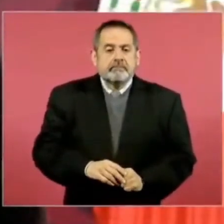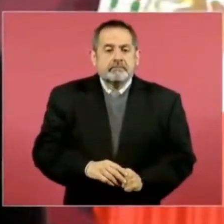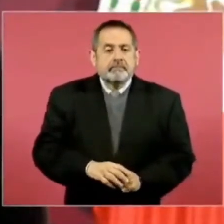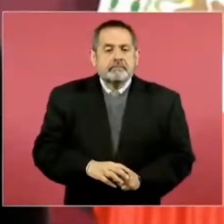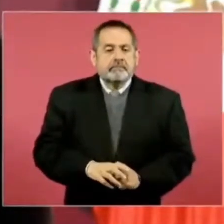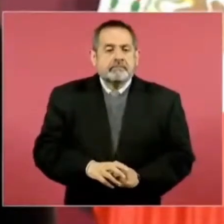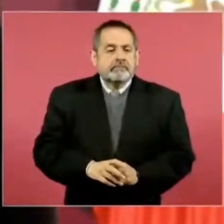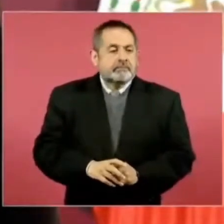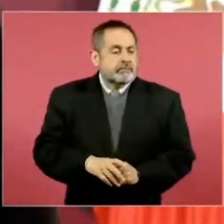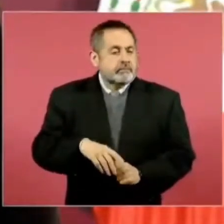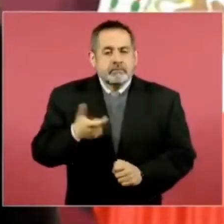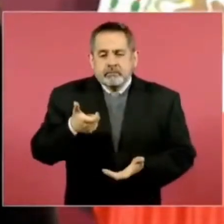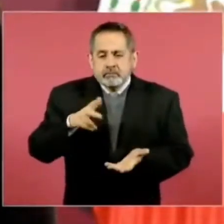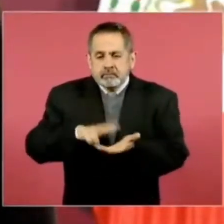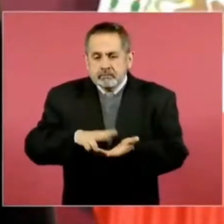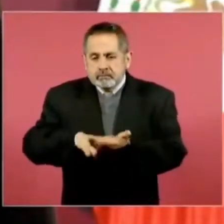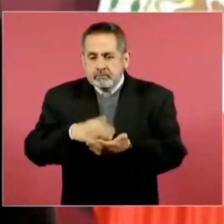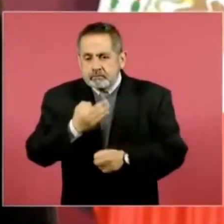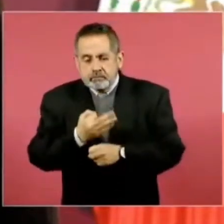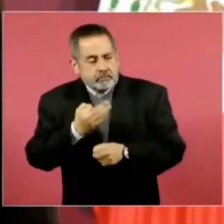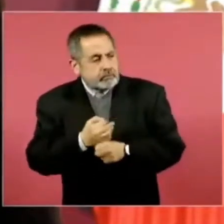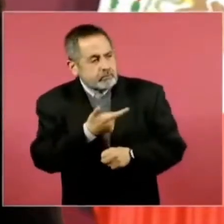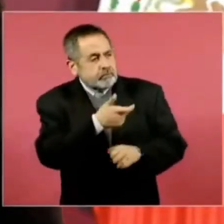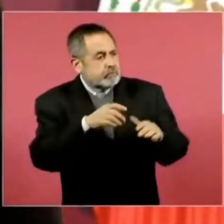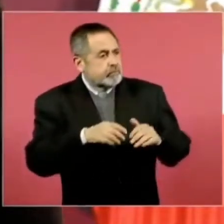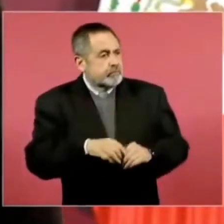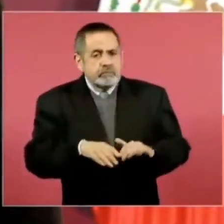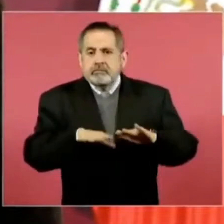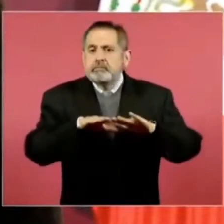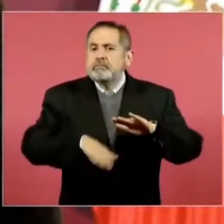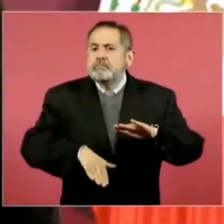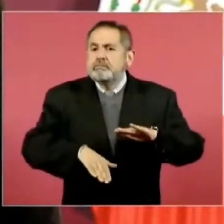los precios actuales, están abajo.